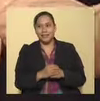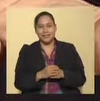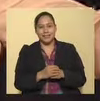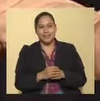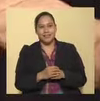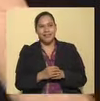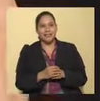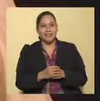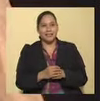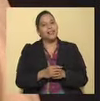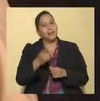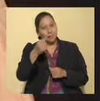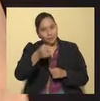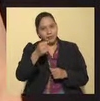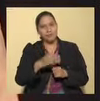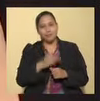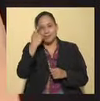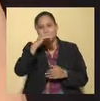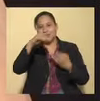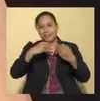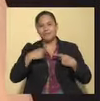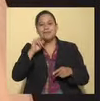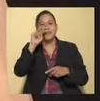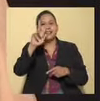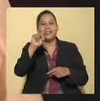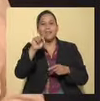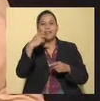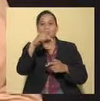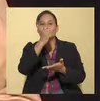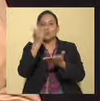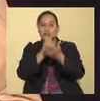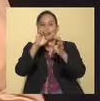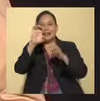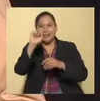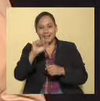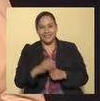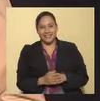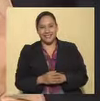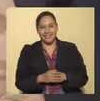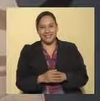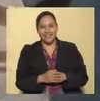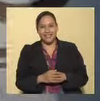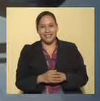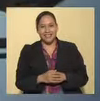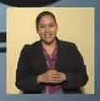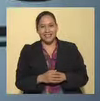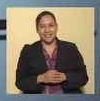pues, un saludo para todos los que nos están viendo de Tu Ciudad Es.